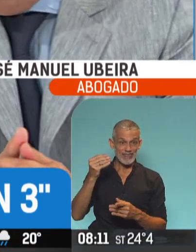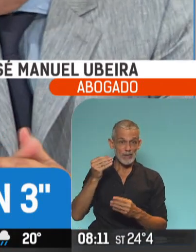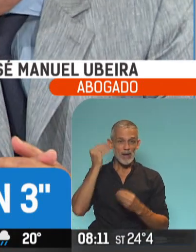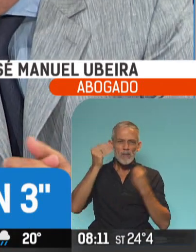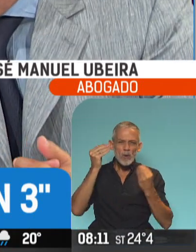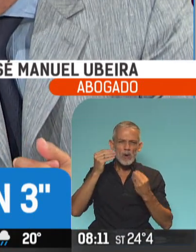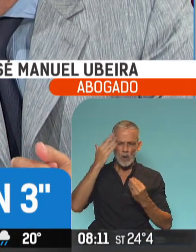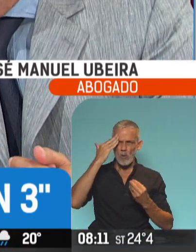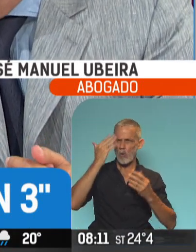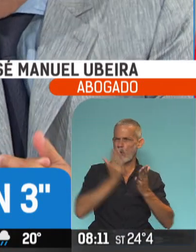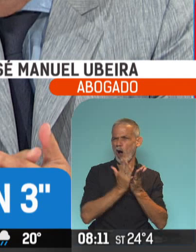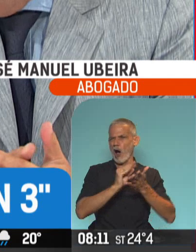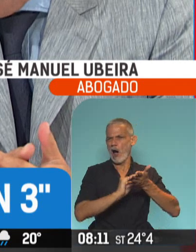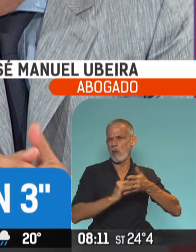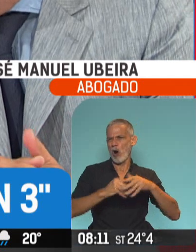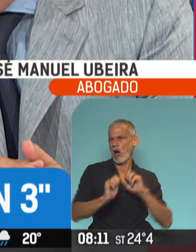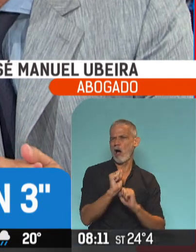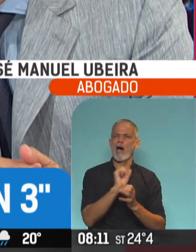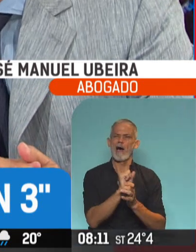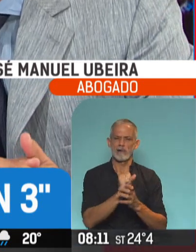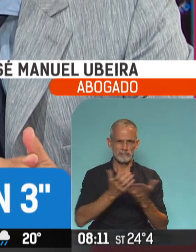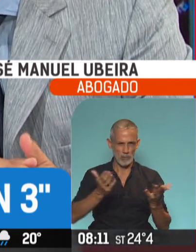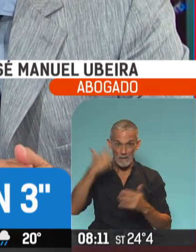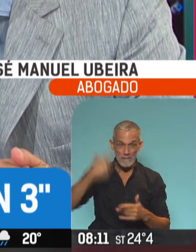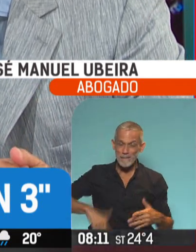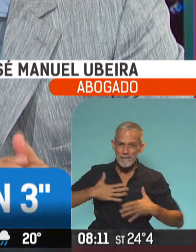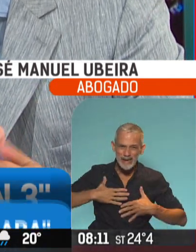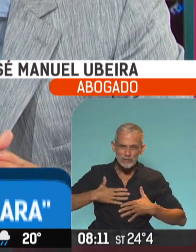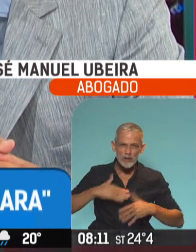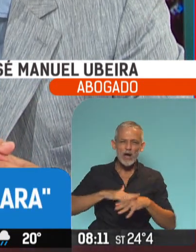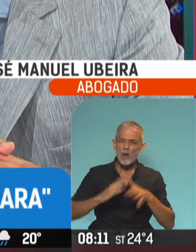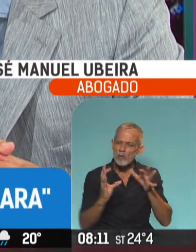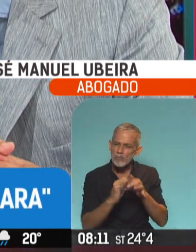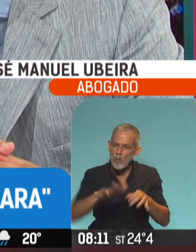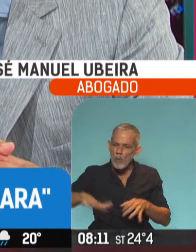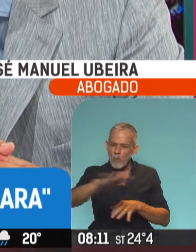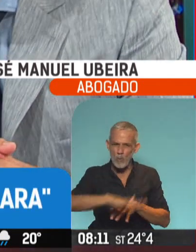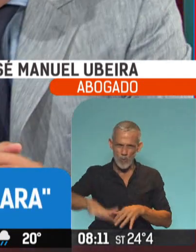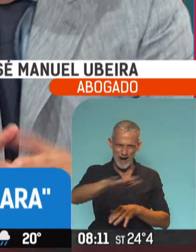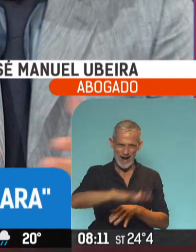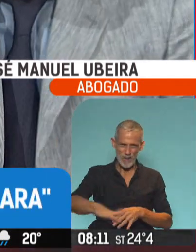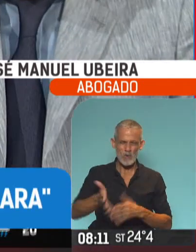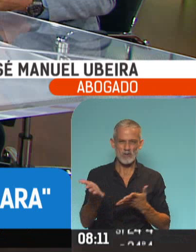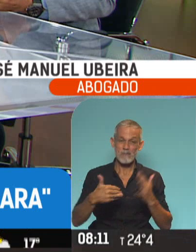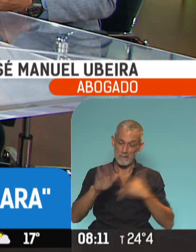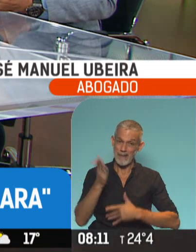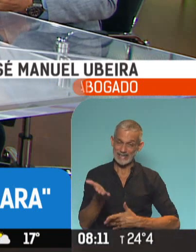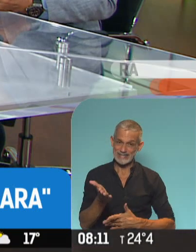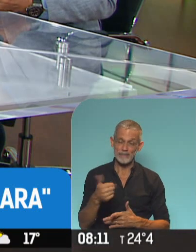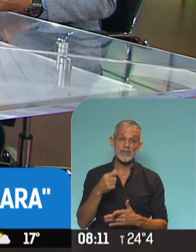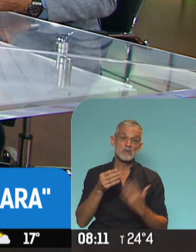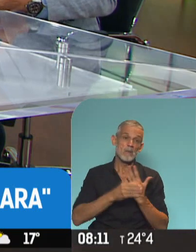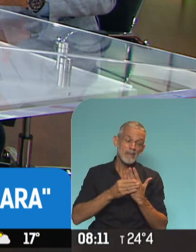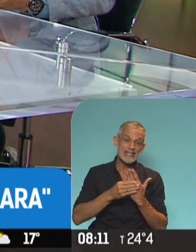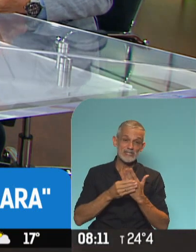grandes mentes jurídicas, lo que quiero ver es personas que tienen un gran compromiso popular. Ahora, si yo tengo un ministro